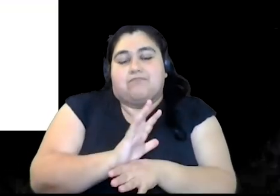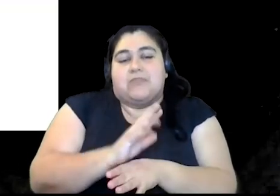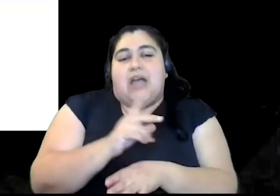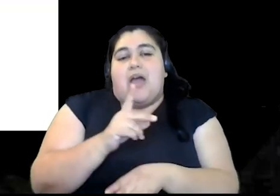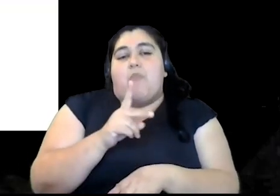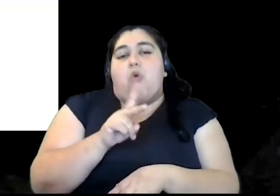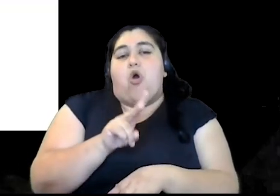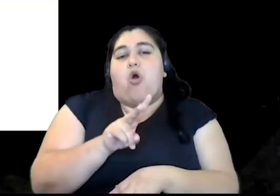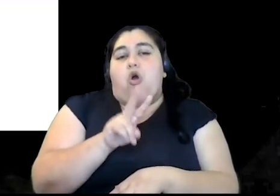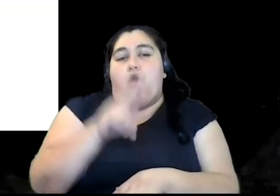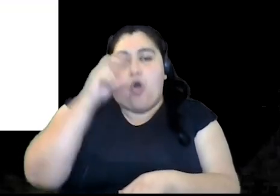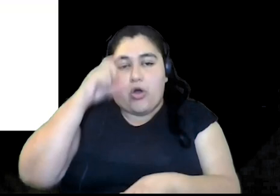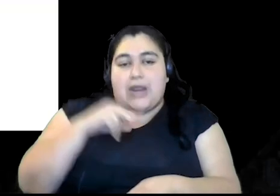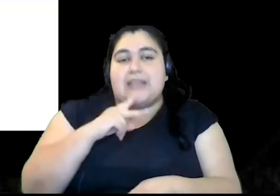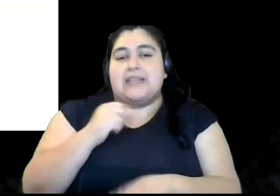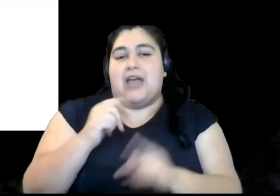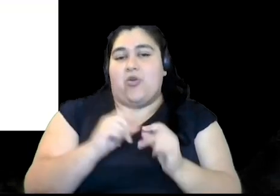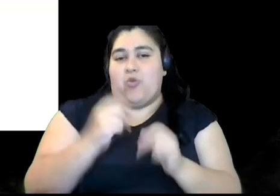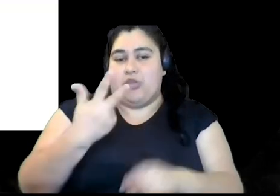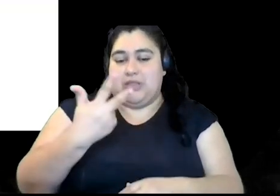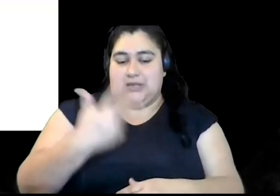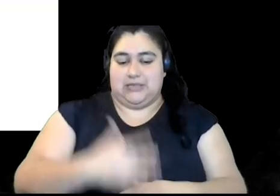categoría para tributar el gravamen.